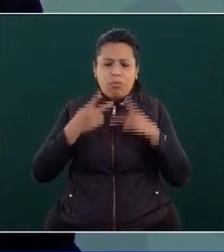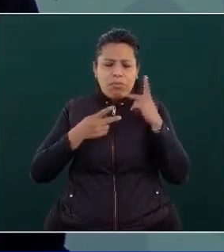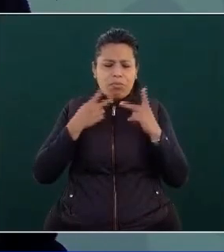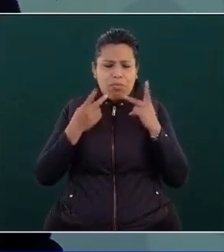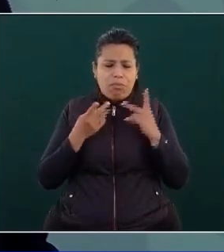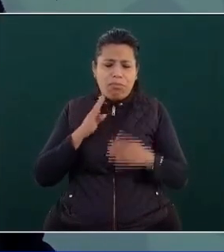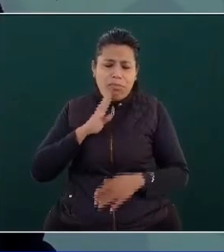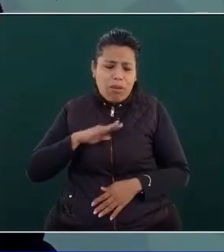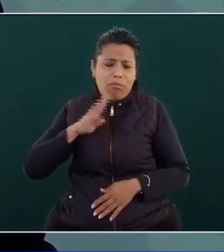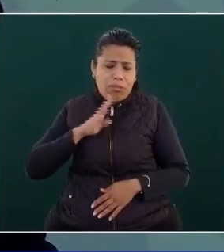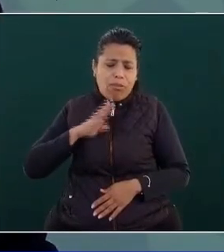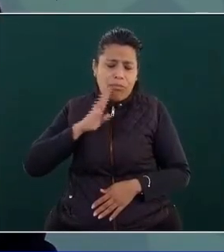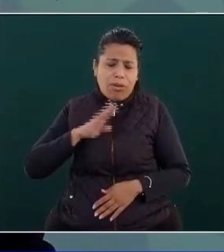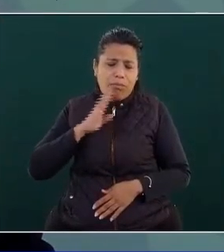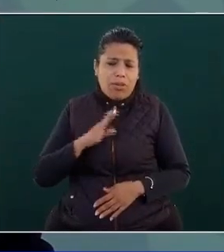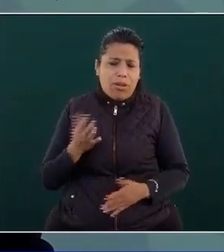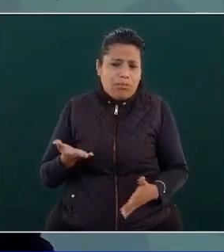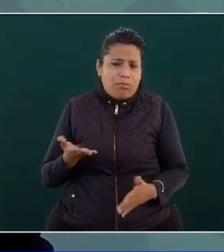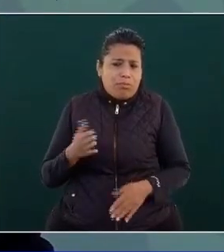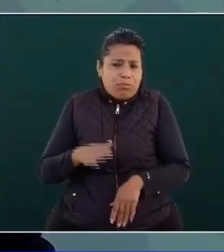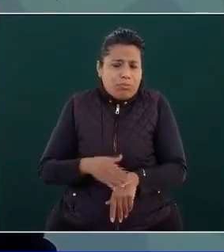Y ahí les dijo,